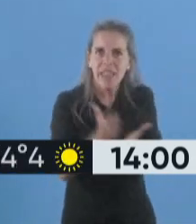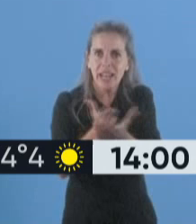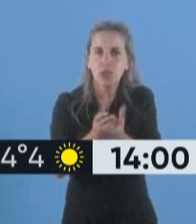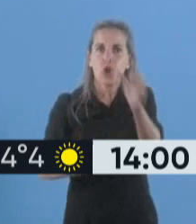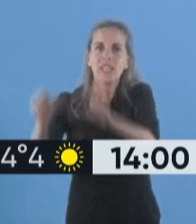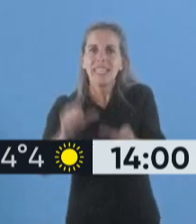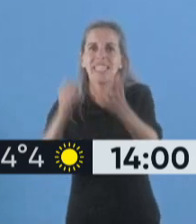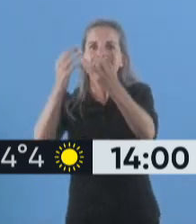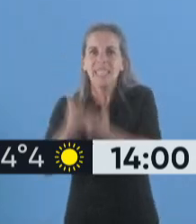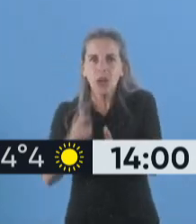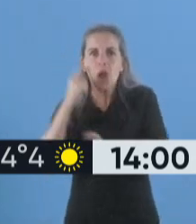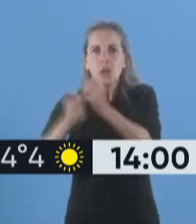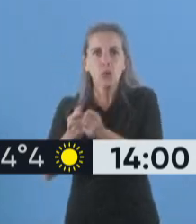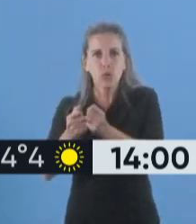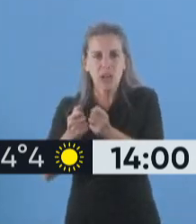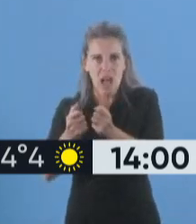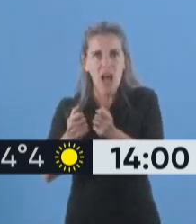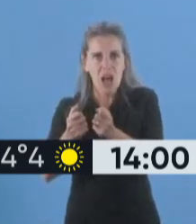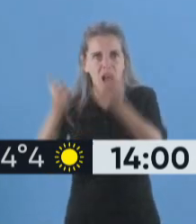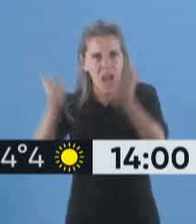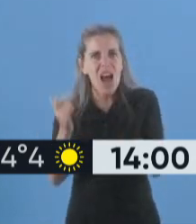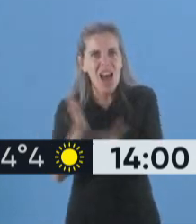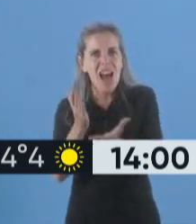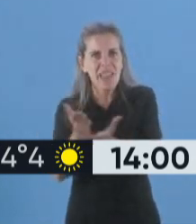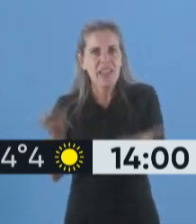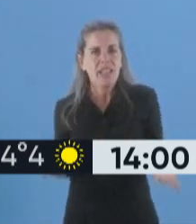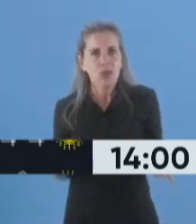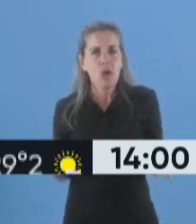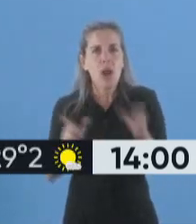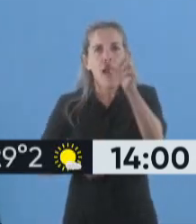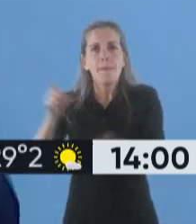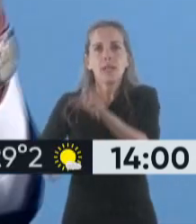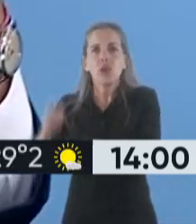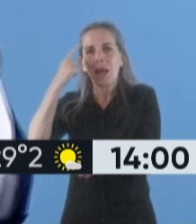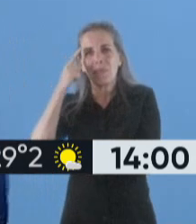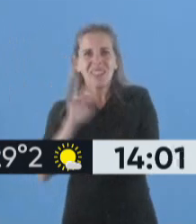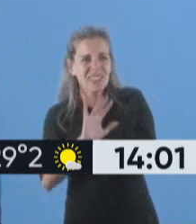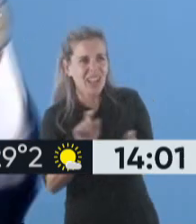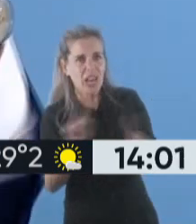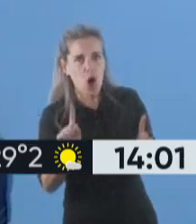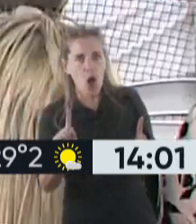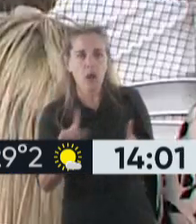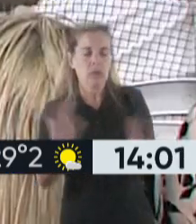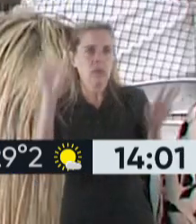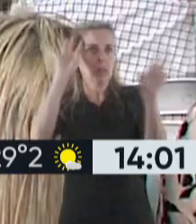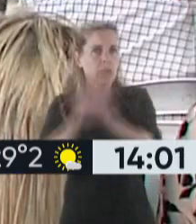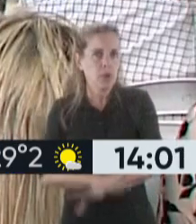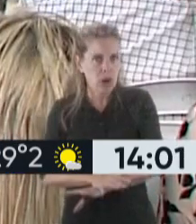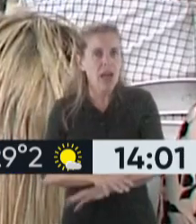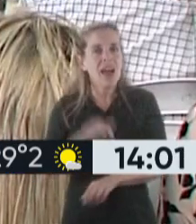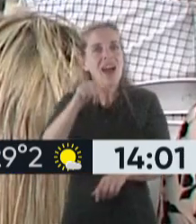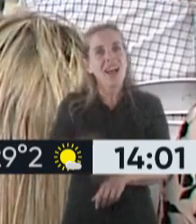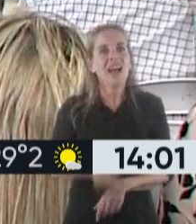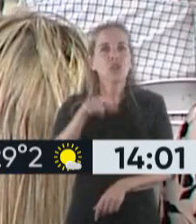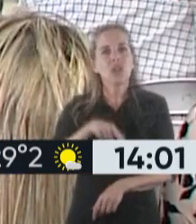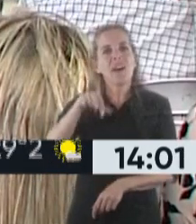industrias. No es verdad. No es verdad. Acá, recién miraba cómo